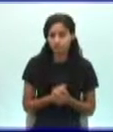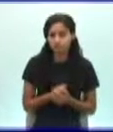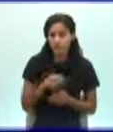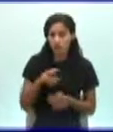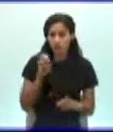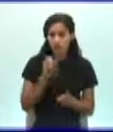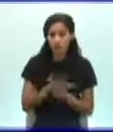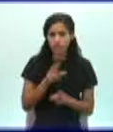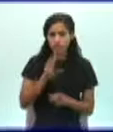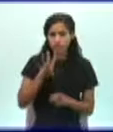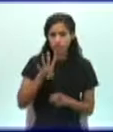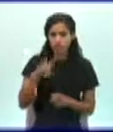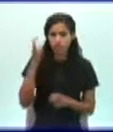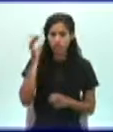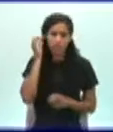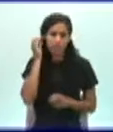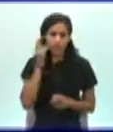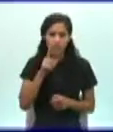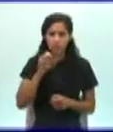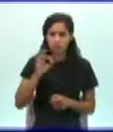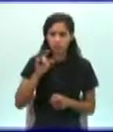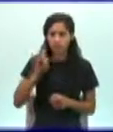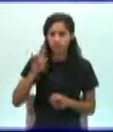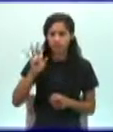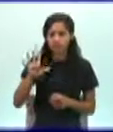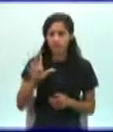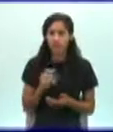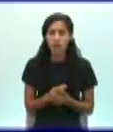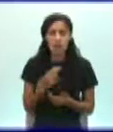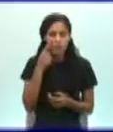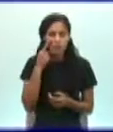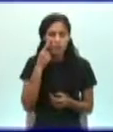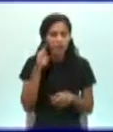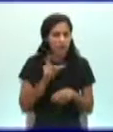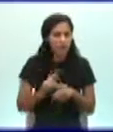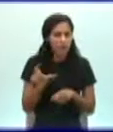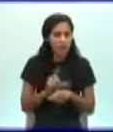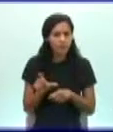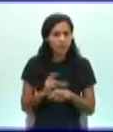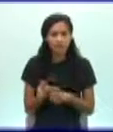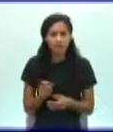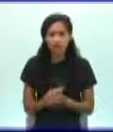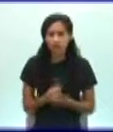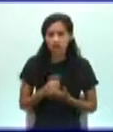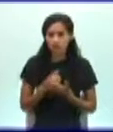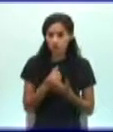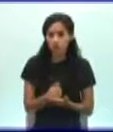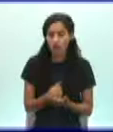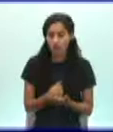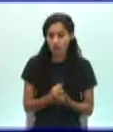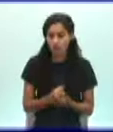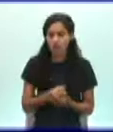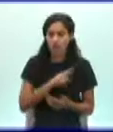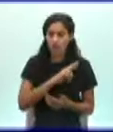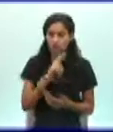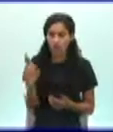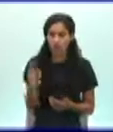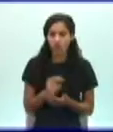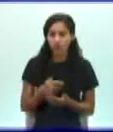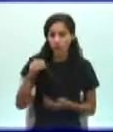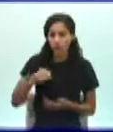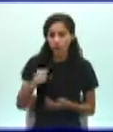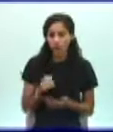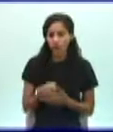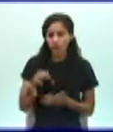de 1895. Encontraron campesinos vinculados y comprometidos con la revolución. Hoy en